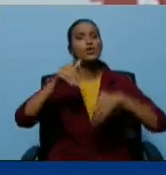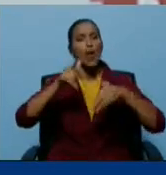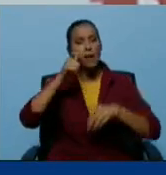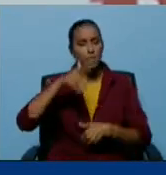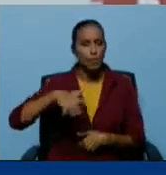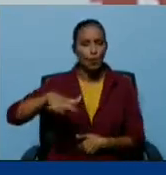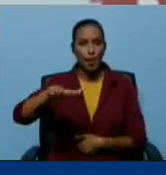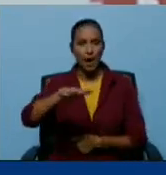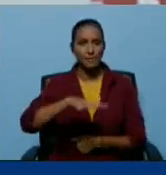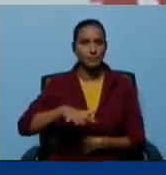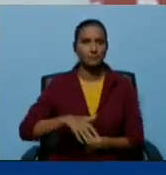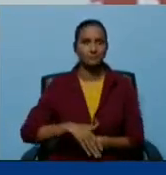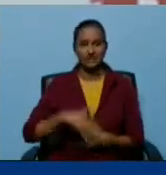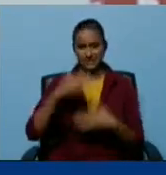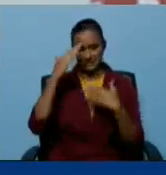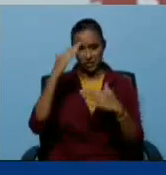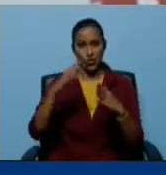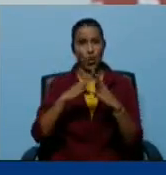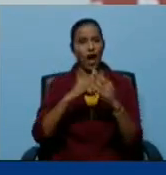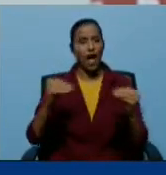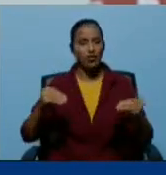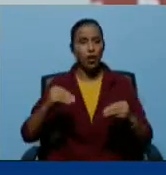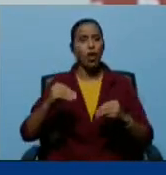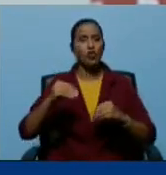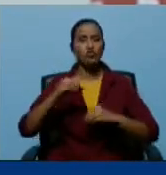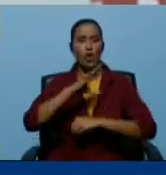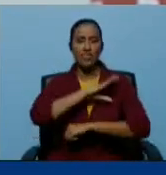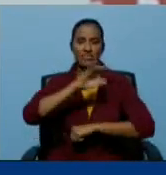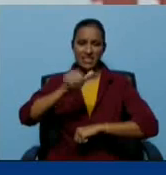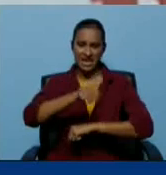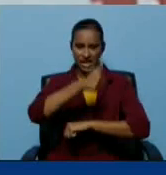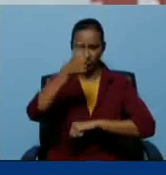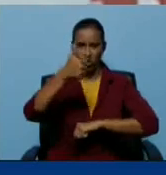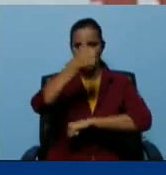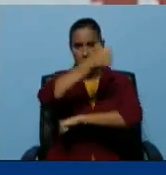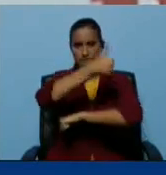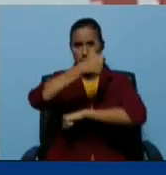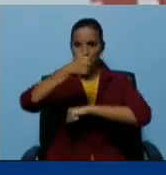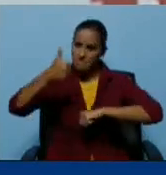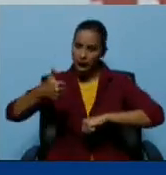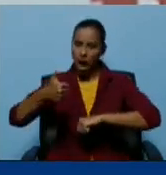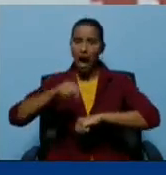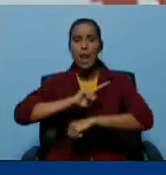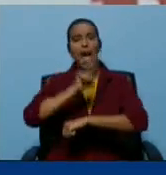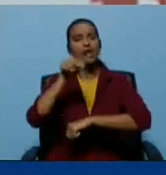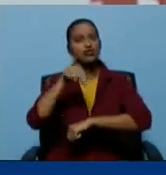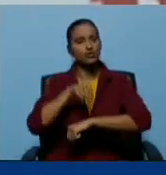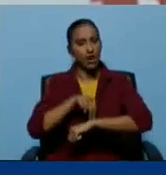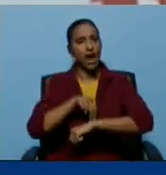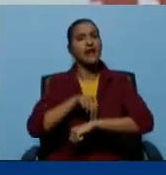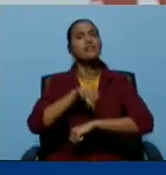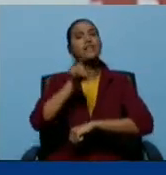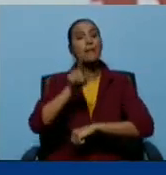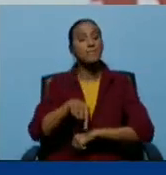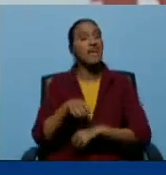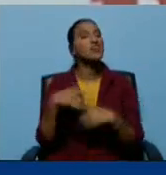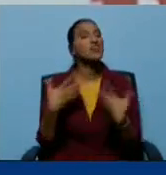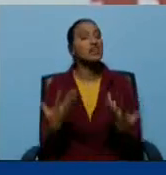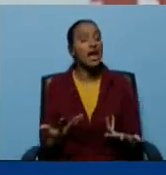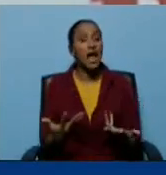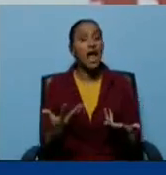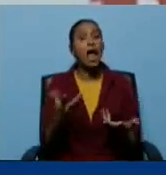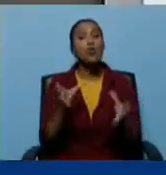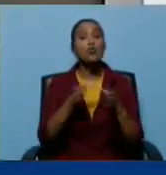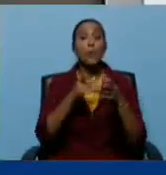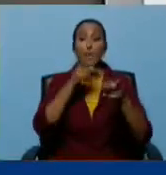saludo. Igualmente a toda la dirección nacional del Partido Socialista Unido de Venezuela, compañero Diosdado